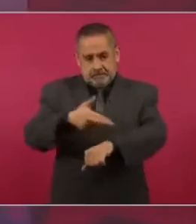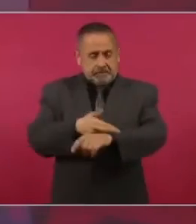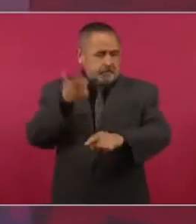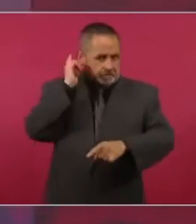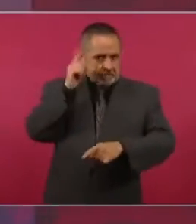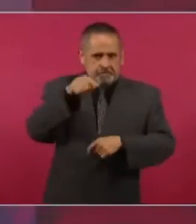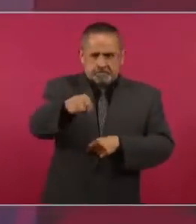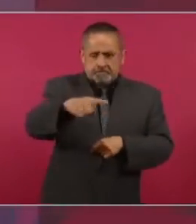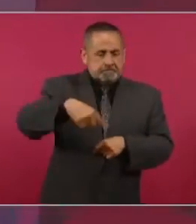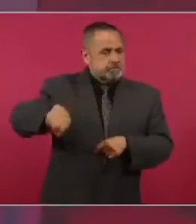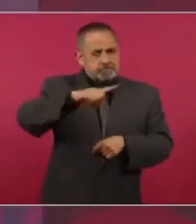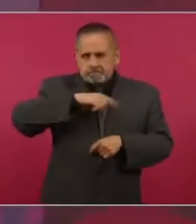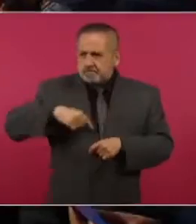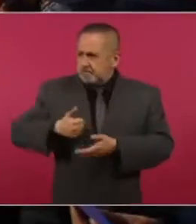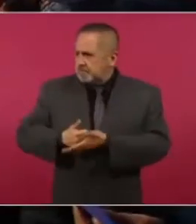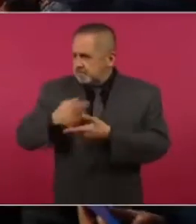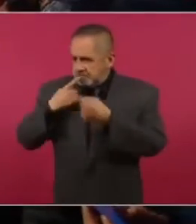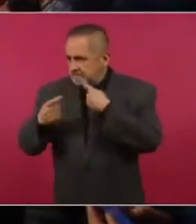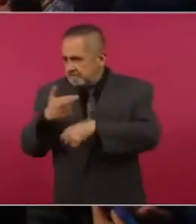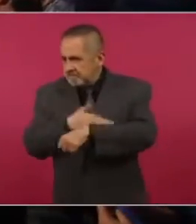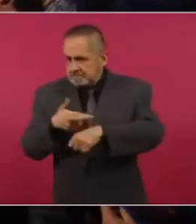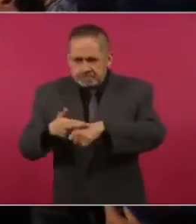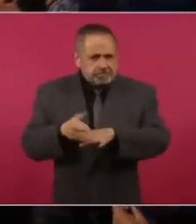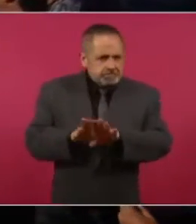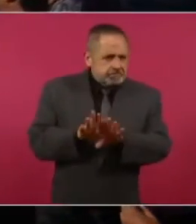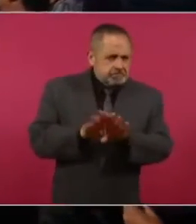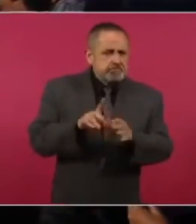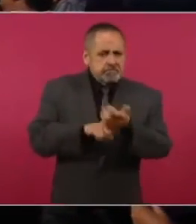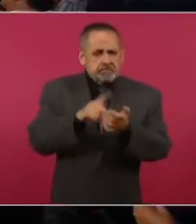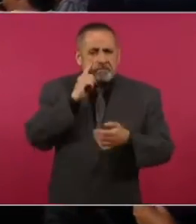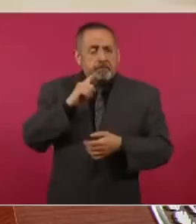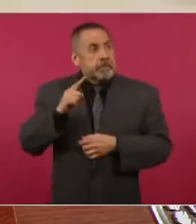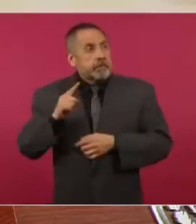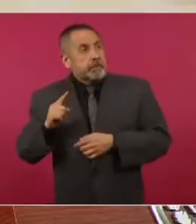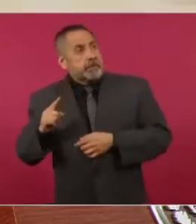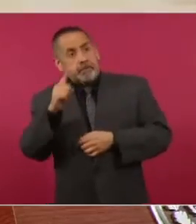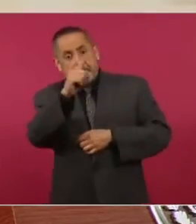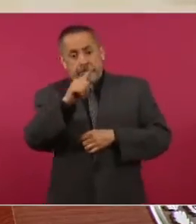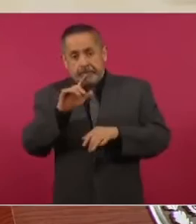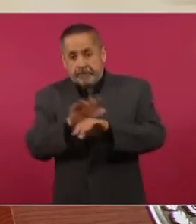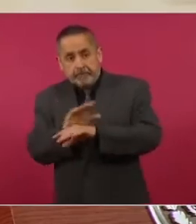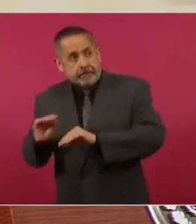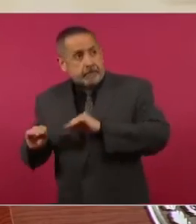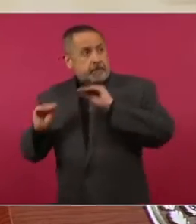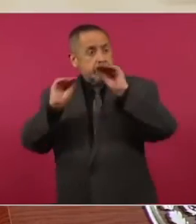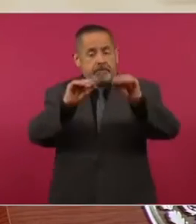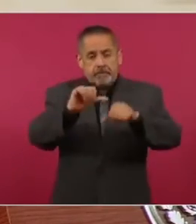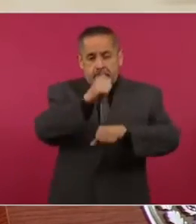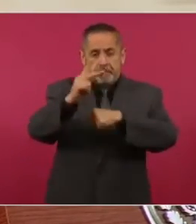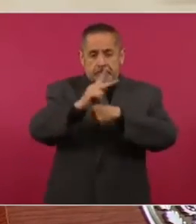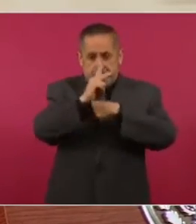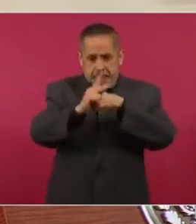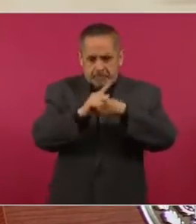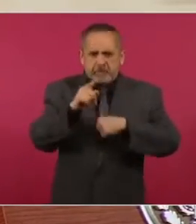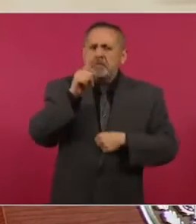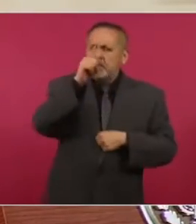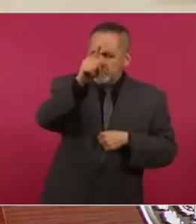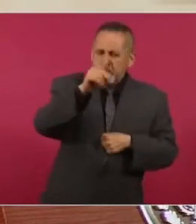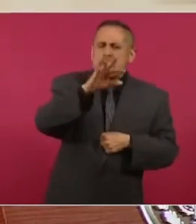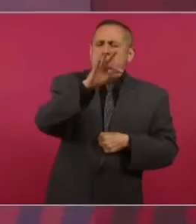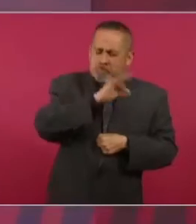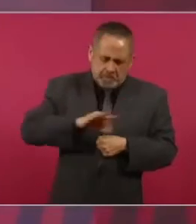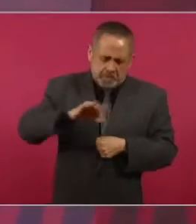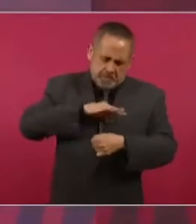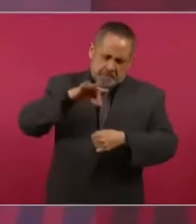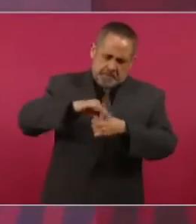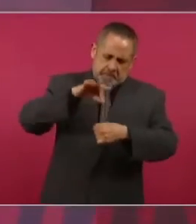Ojalá y todos ayudemos para que se facilite la posibilidad de que todos los